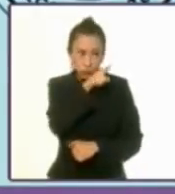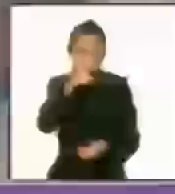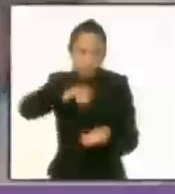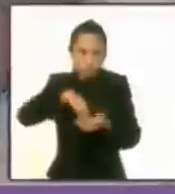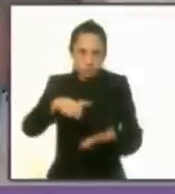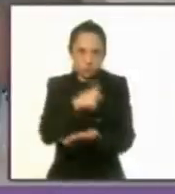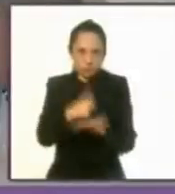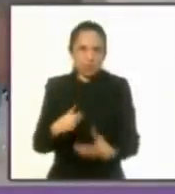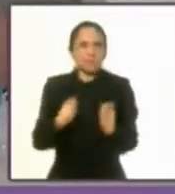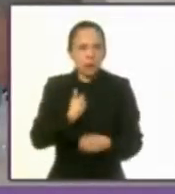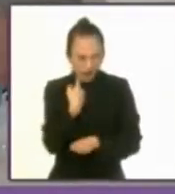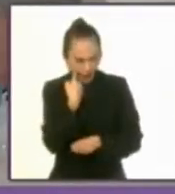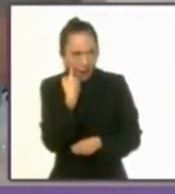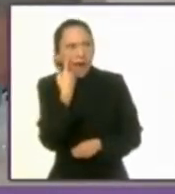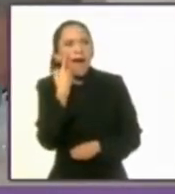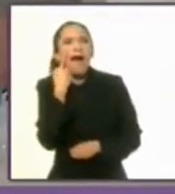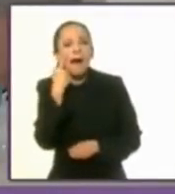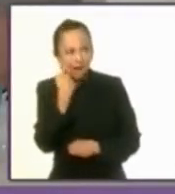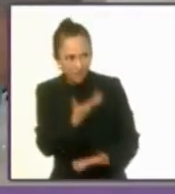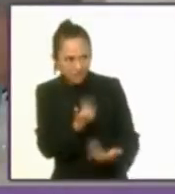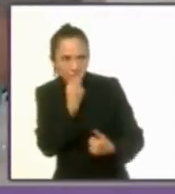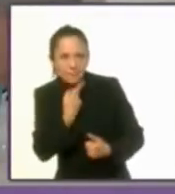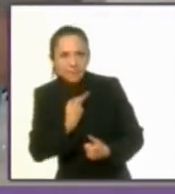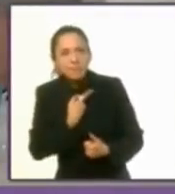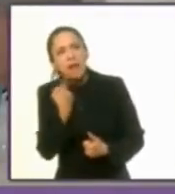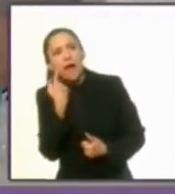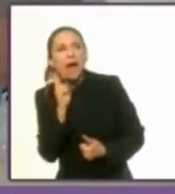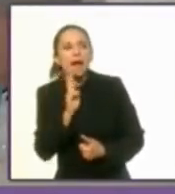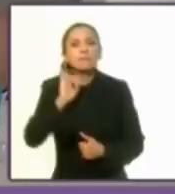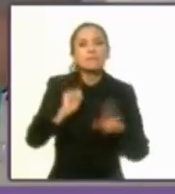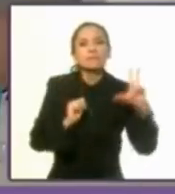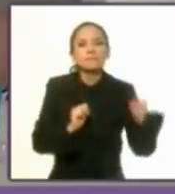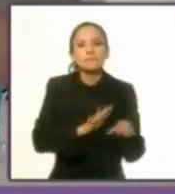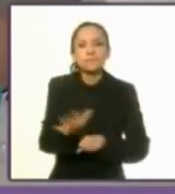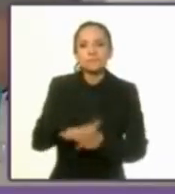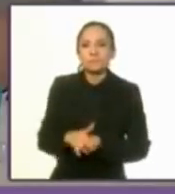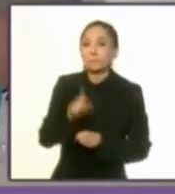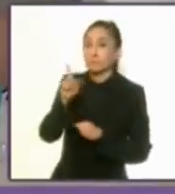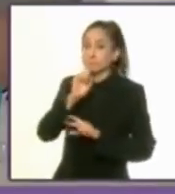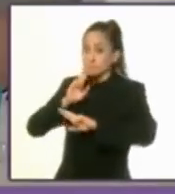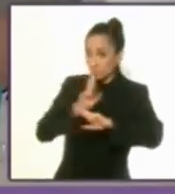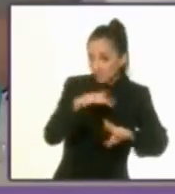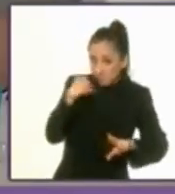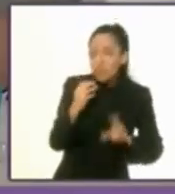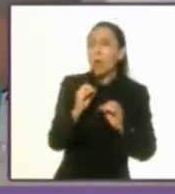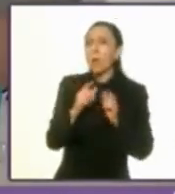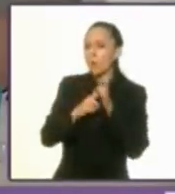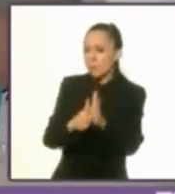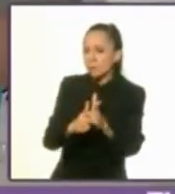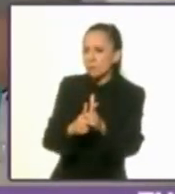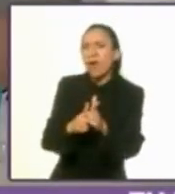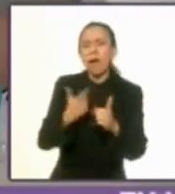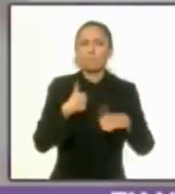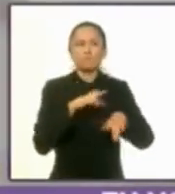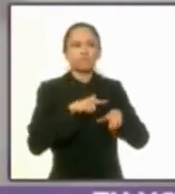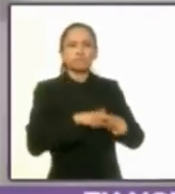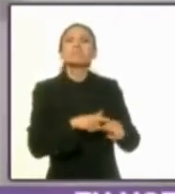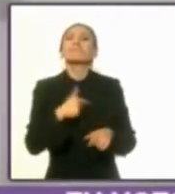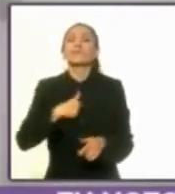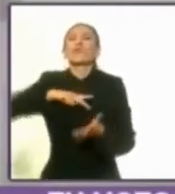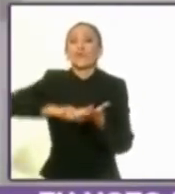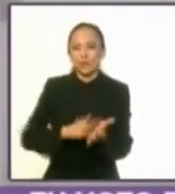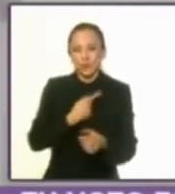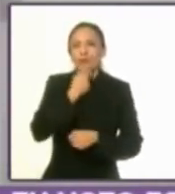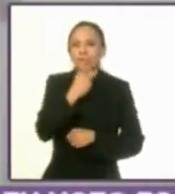o no candidato no la quiere hacer uso de la bolsa de tiempo para réplica o seguimos con lo seguimos señales y sistemas de dónde va a sacar dinero para todas estas